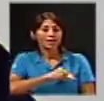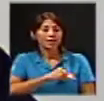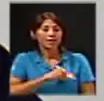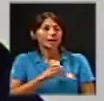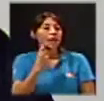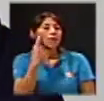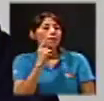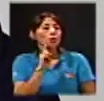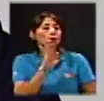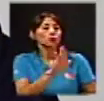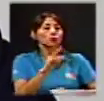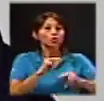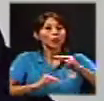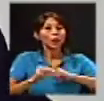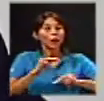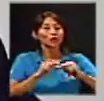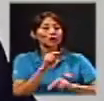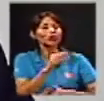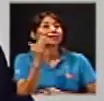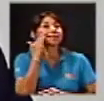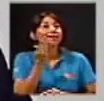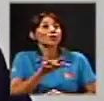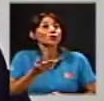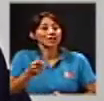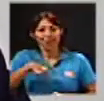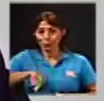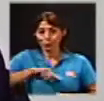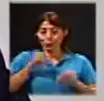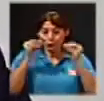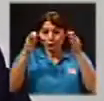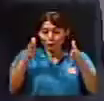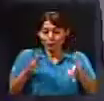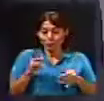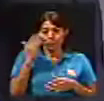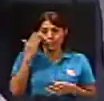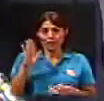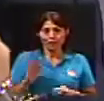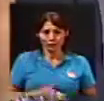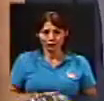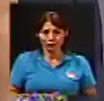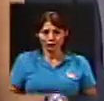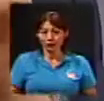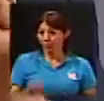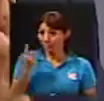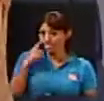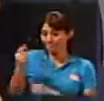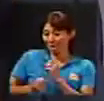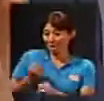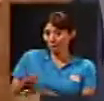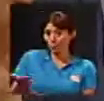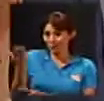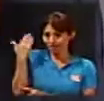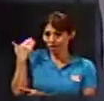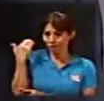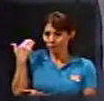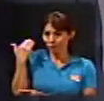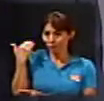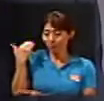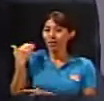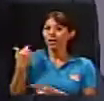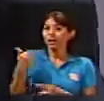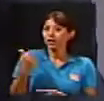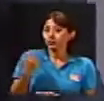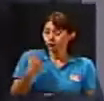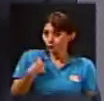sus negocios él sabe cosas que nosotros los académicos no sabemos. Vea, el año pasado yo a estas alturas yo le